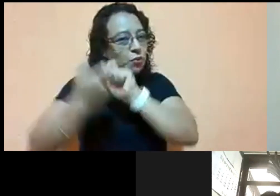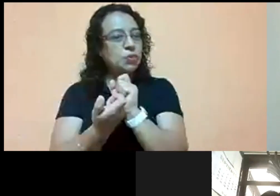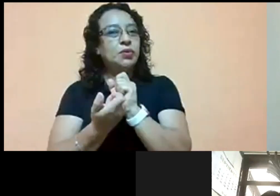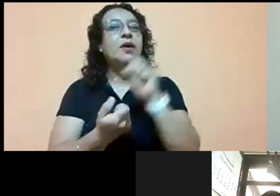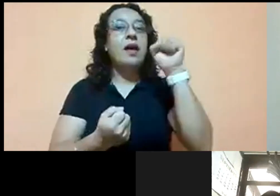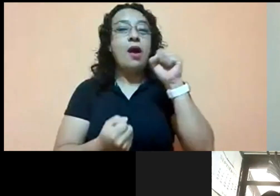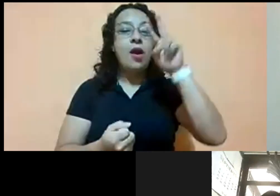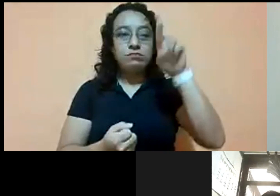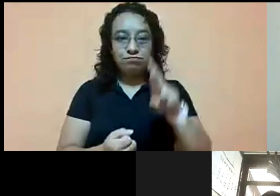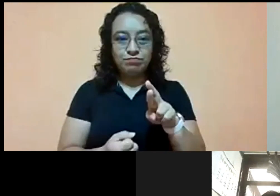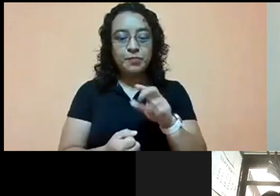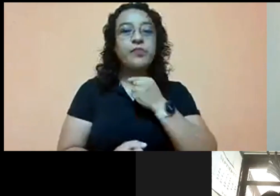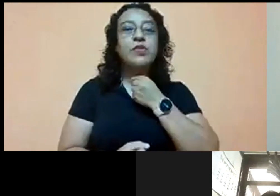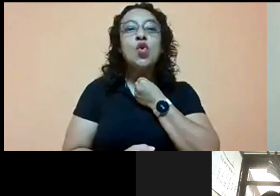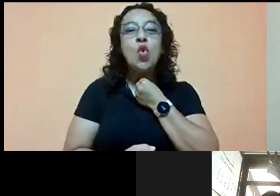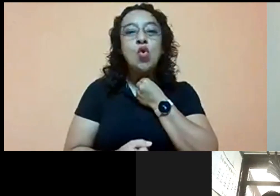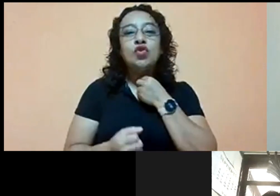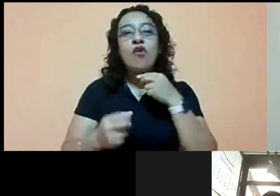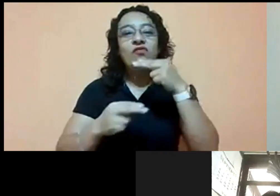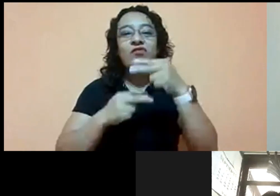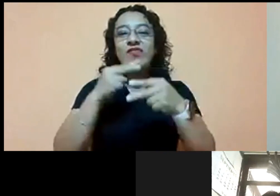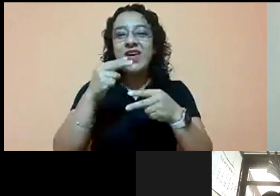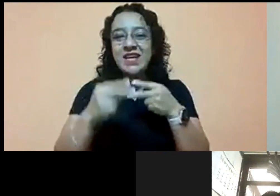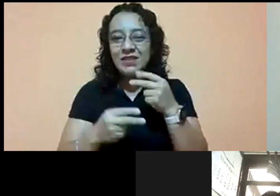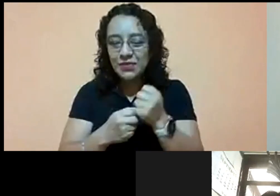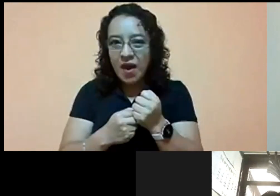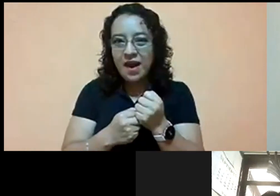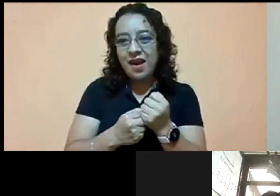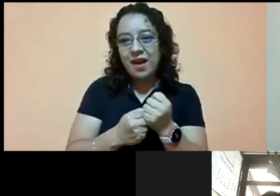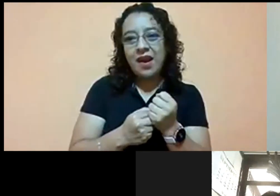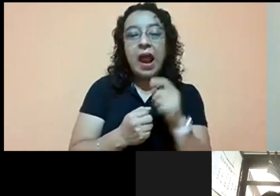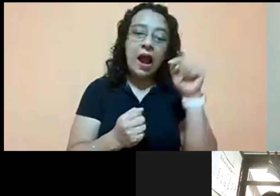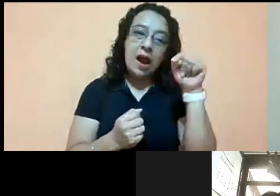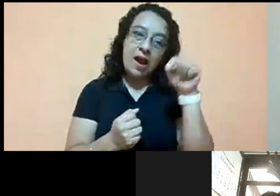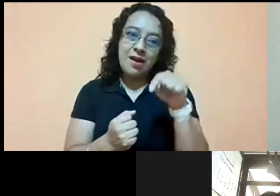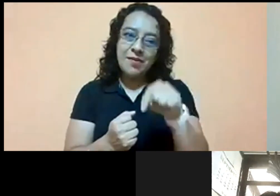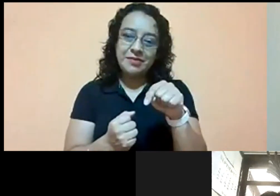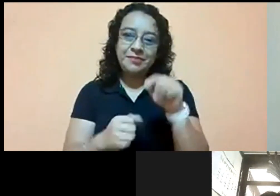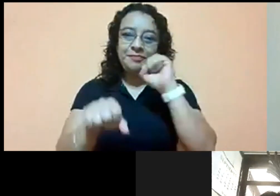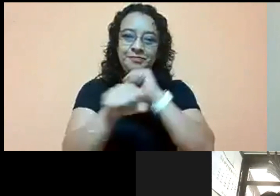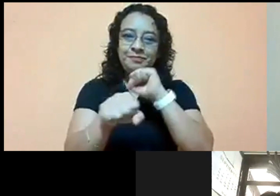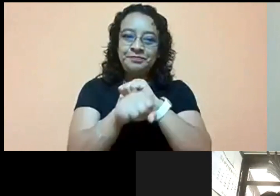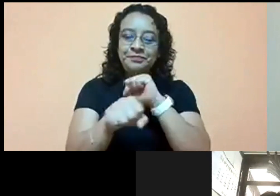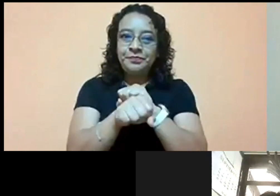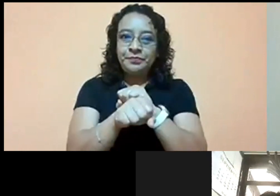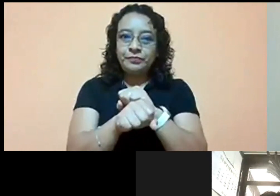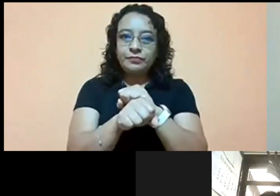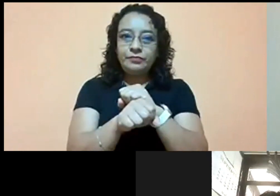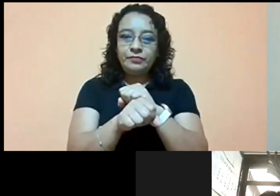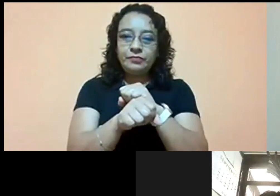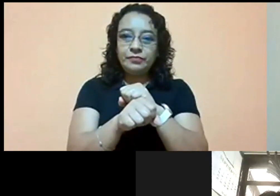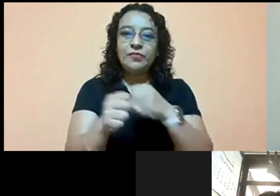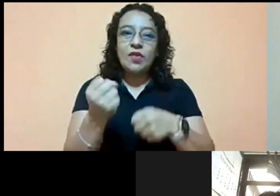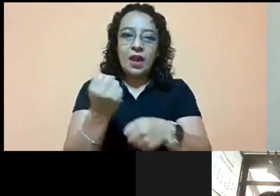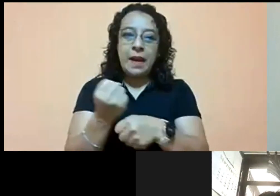curso virtual y pues estamos trabajando con el apoyo de la licenciada